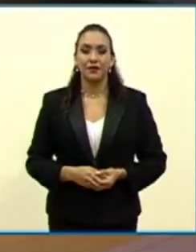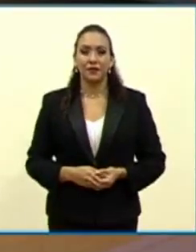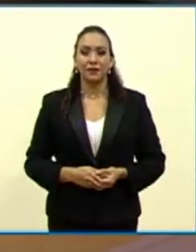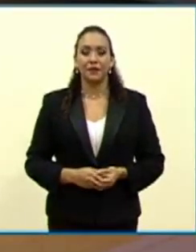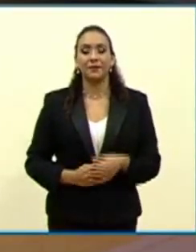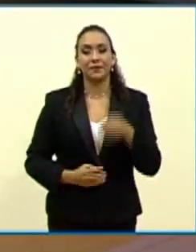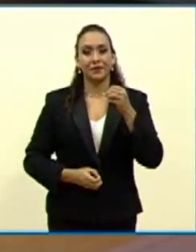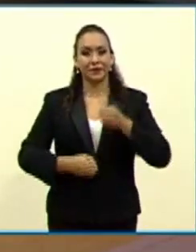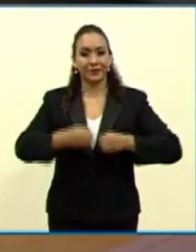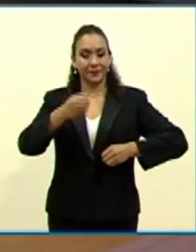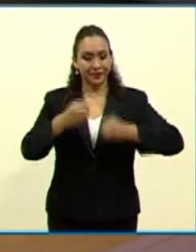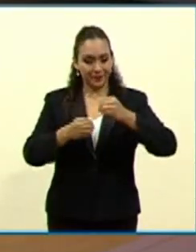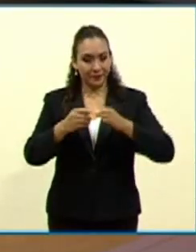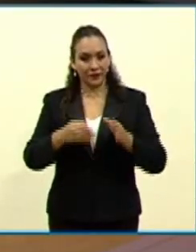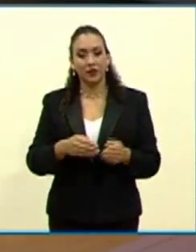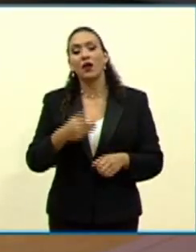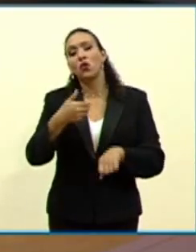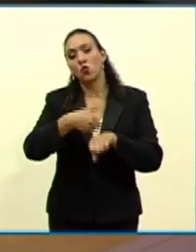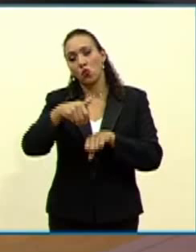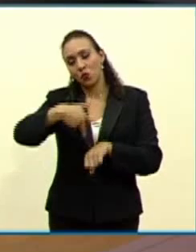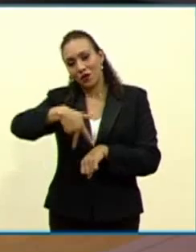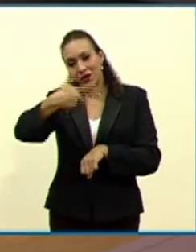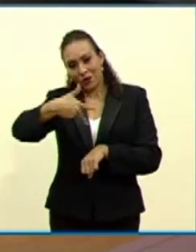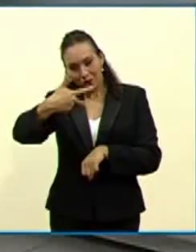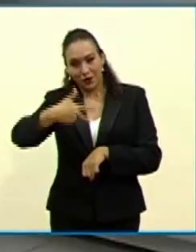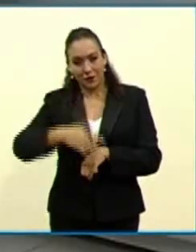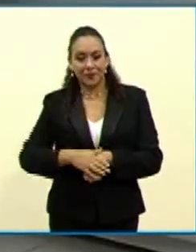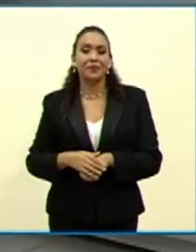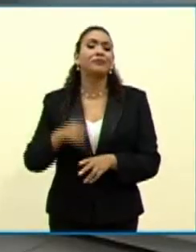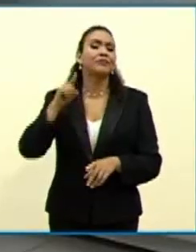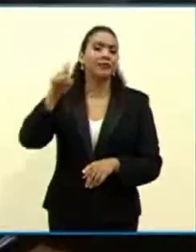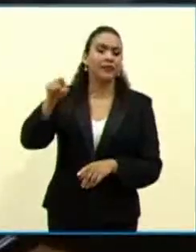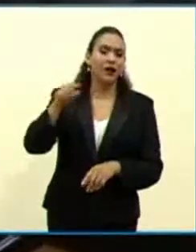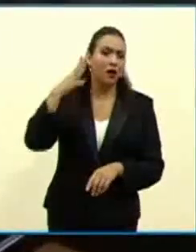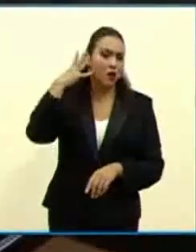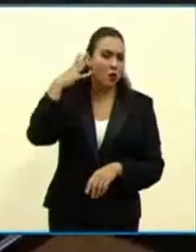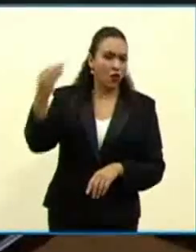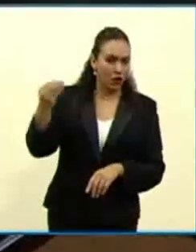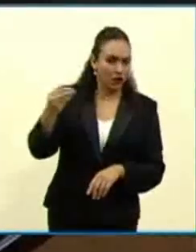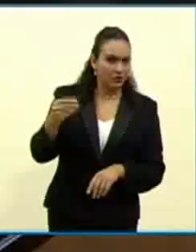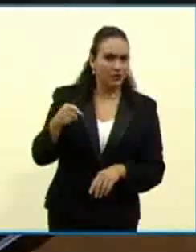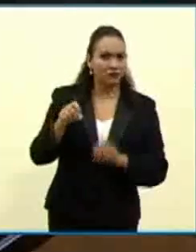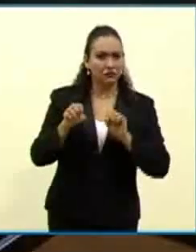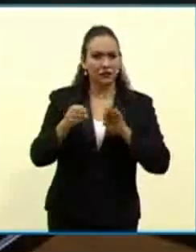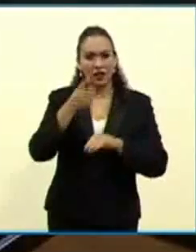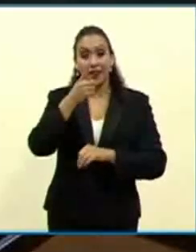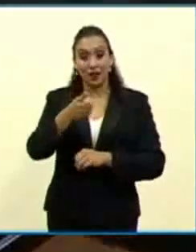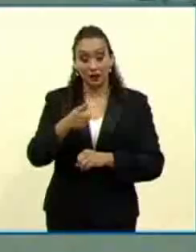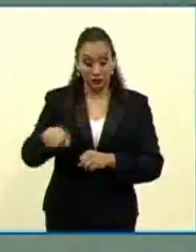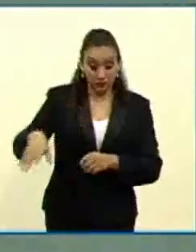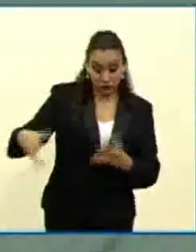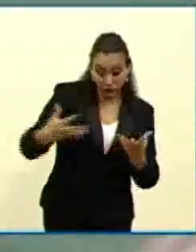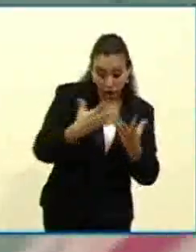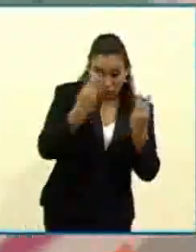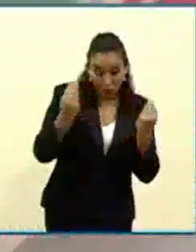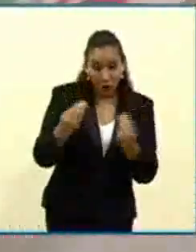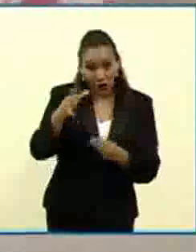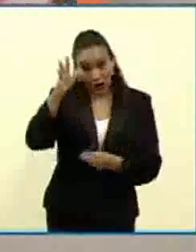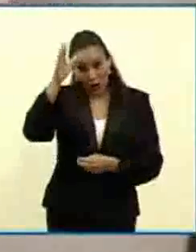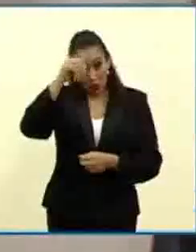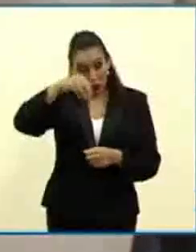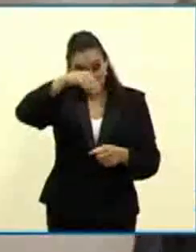Y el Tribunal Colegiado del 32º Circuito con residencia en Colima determinó por mayoría de votos que